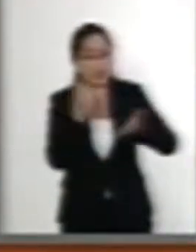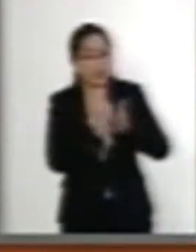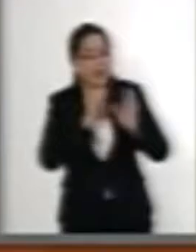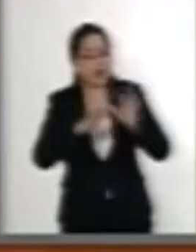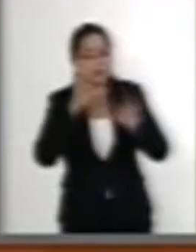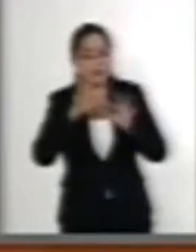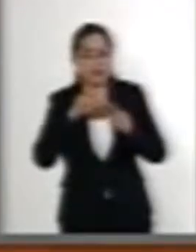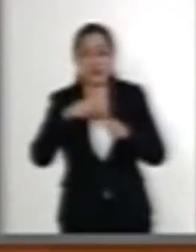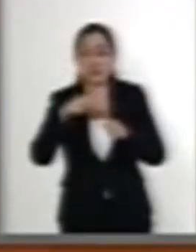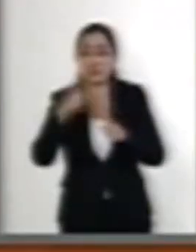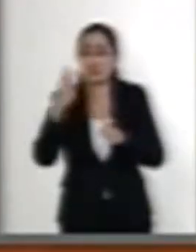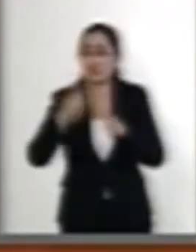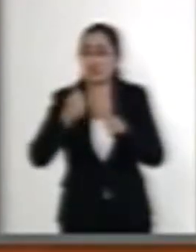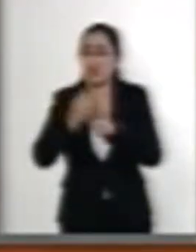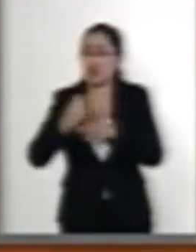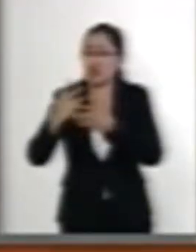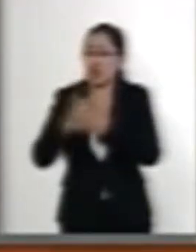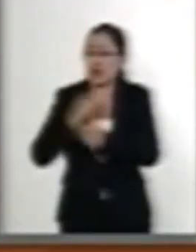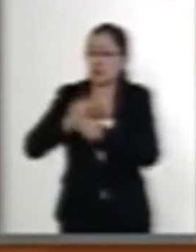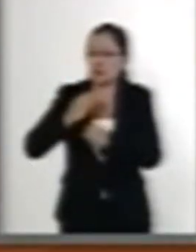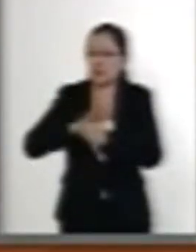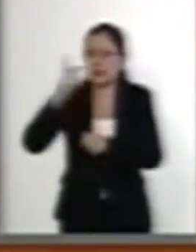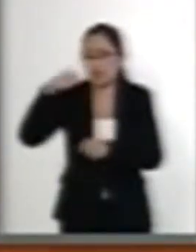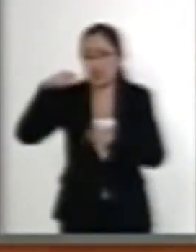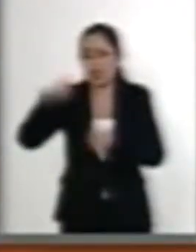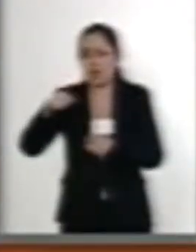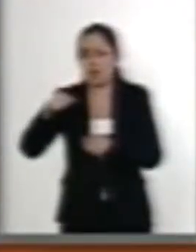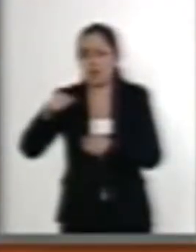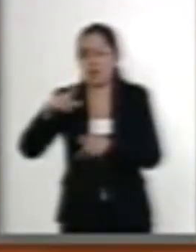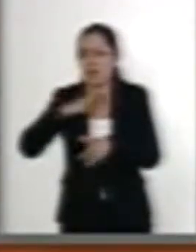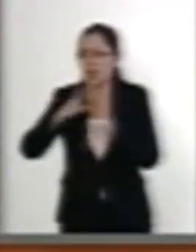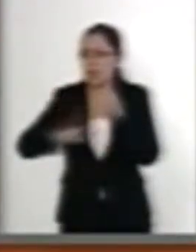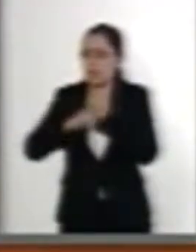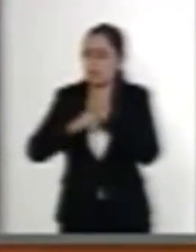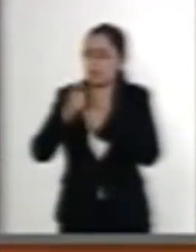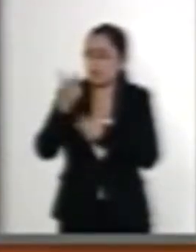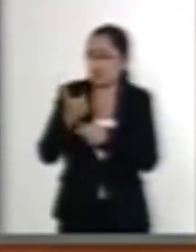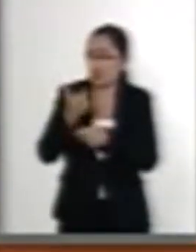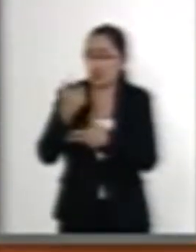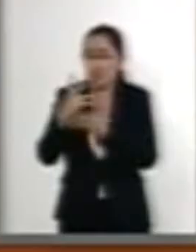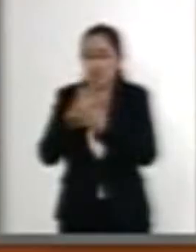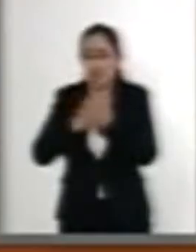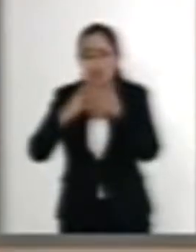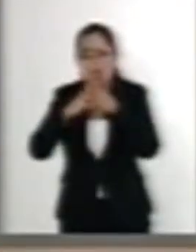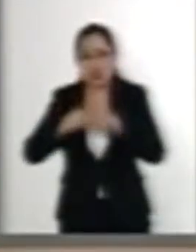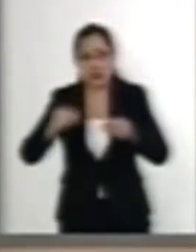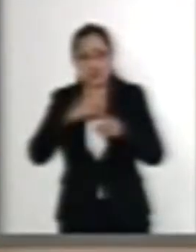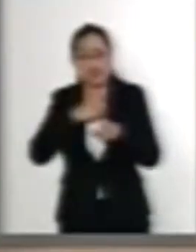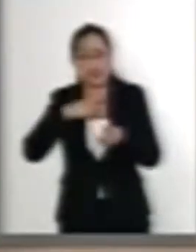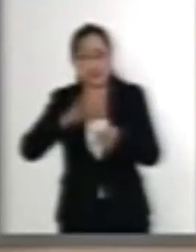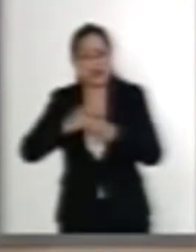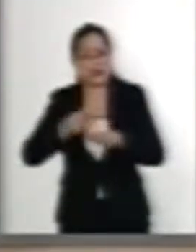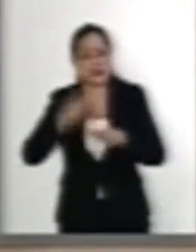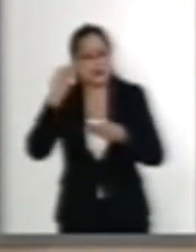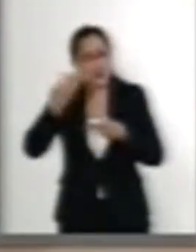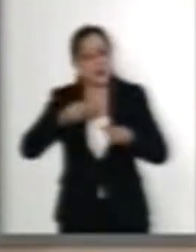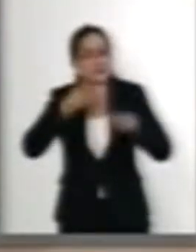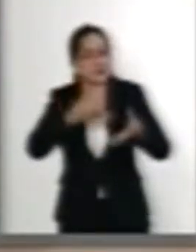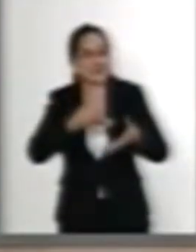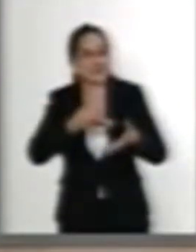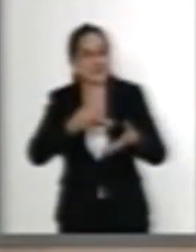para defenderse de la delincuencia, ya trae broncas ahí en su partido, precisamente con el coordinador de la